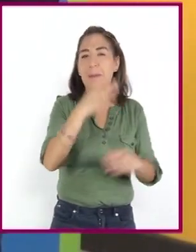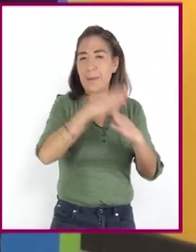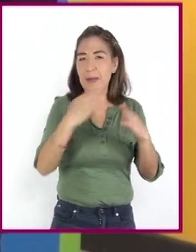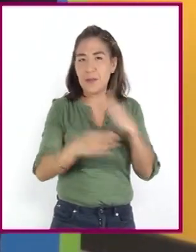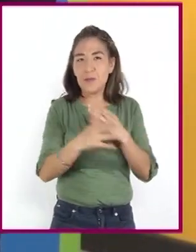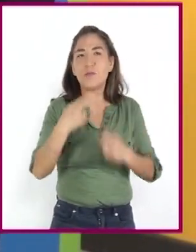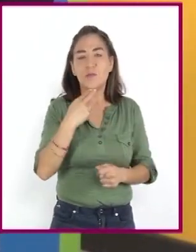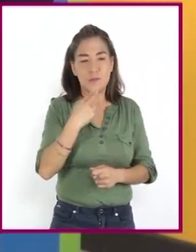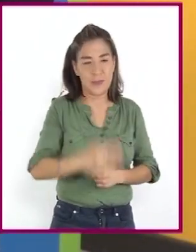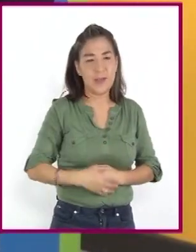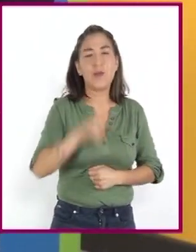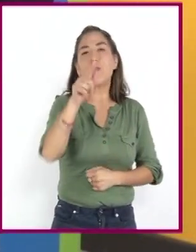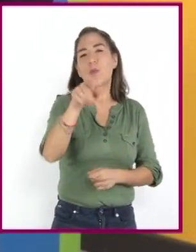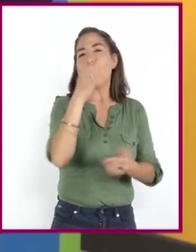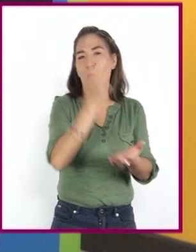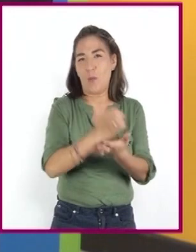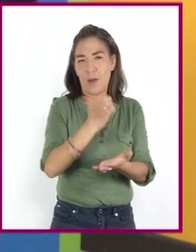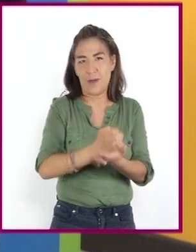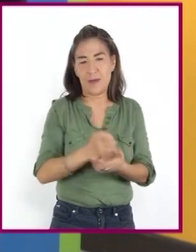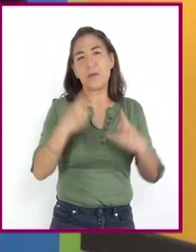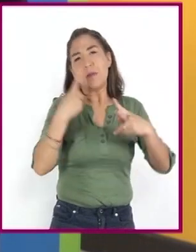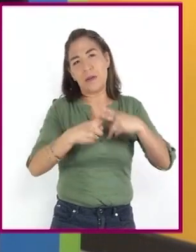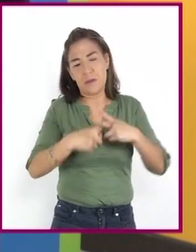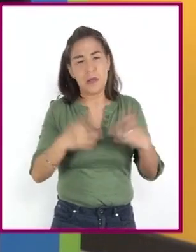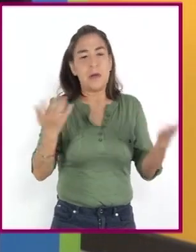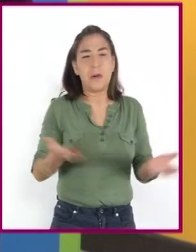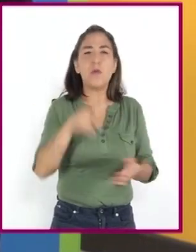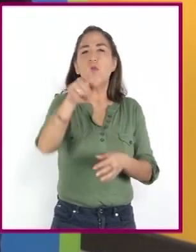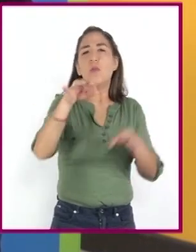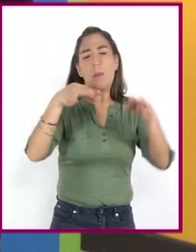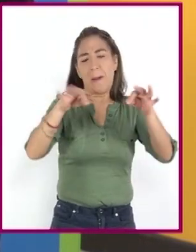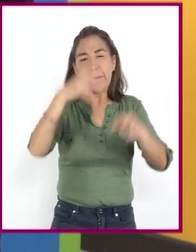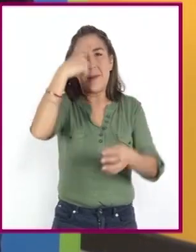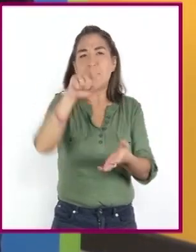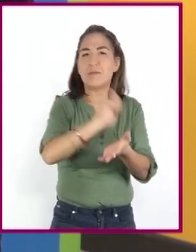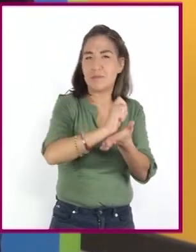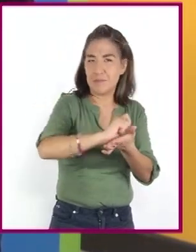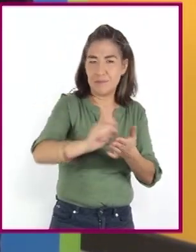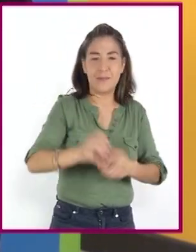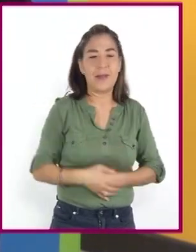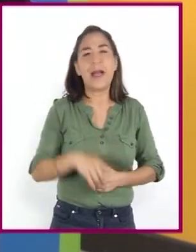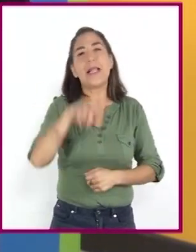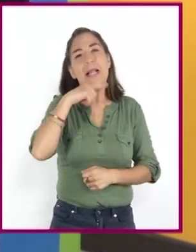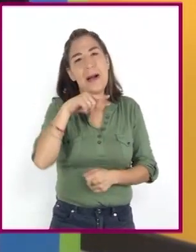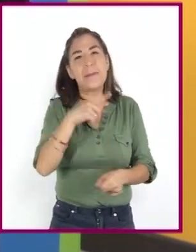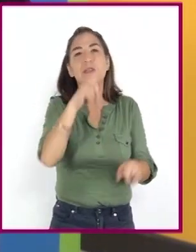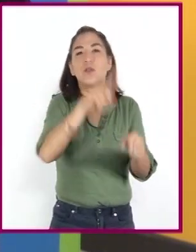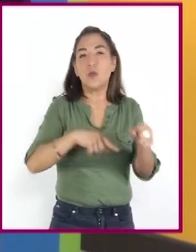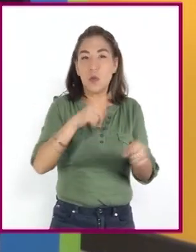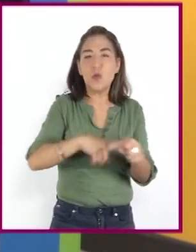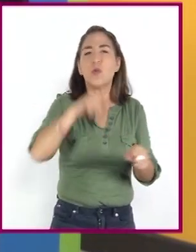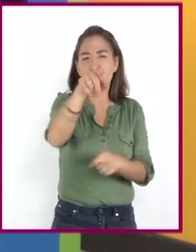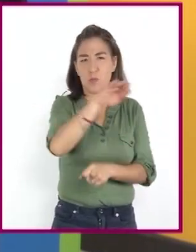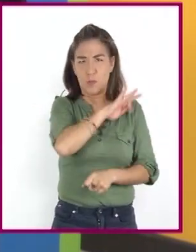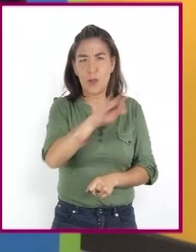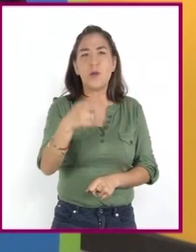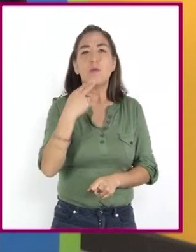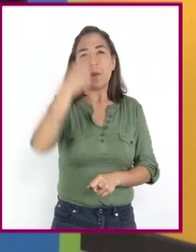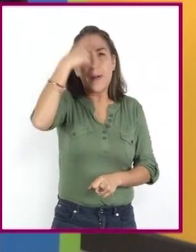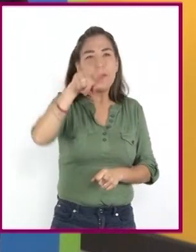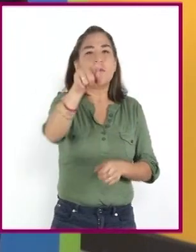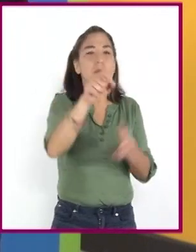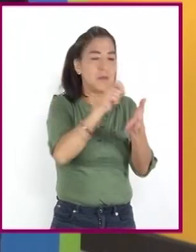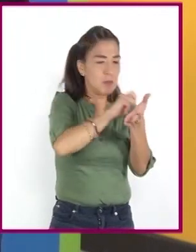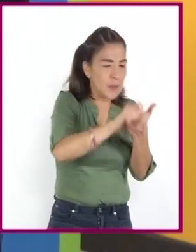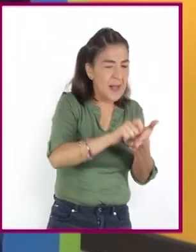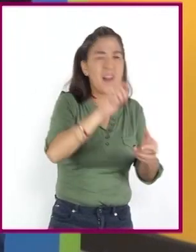siempre confiable cuaderno de matemáticas o papel para escribir, lápiz, colores, los cuales pueden utilizar para señalar